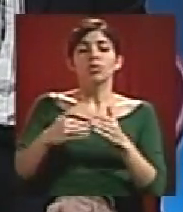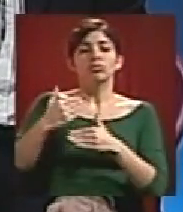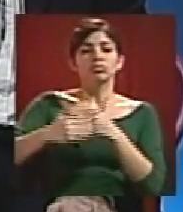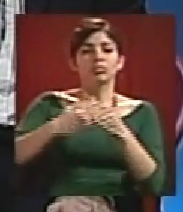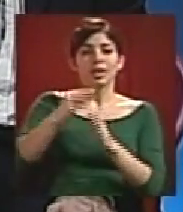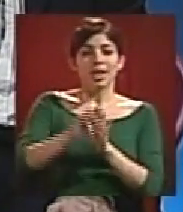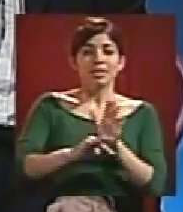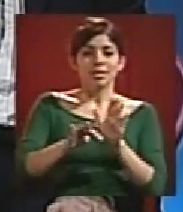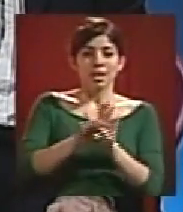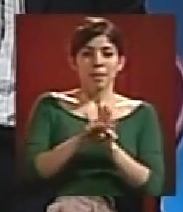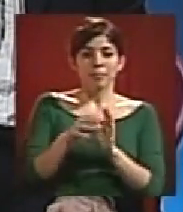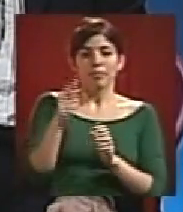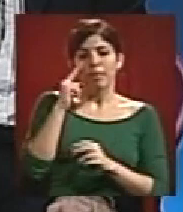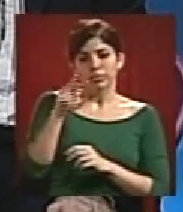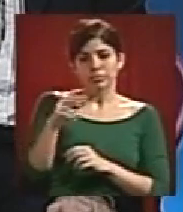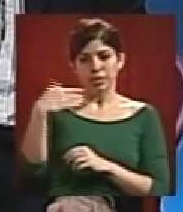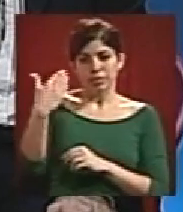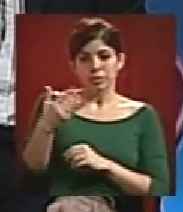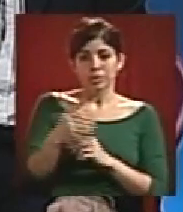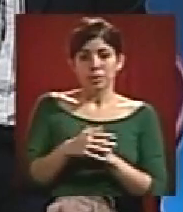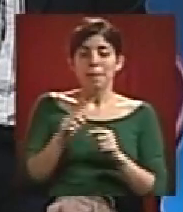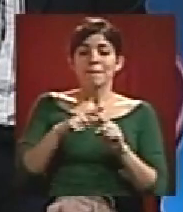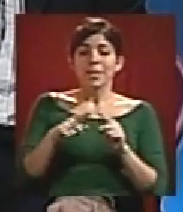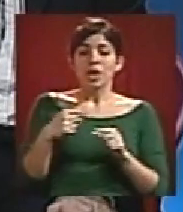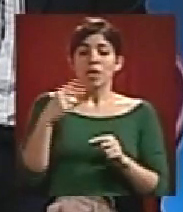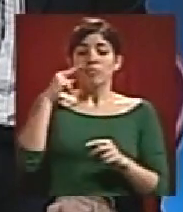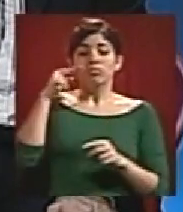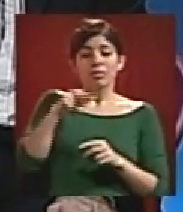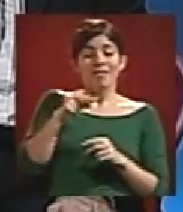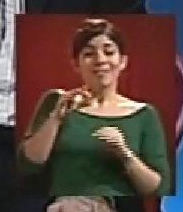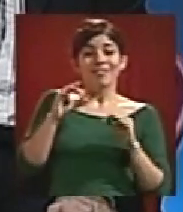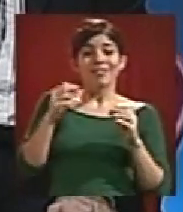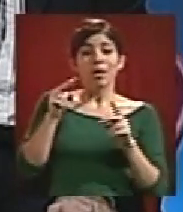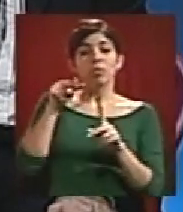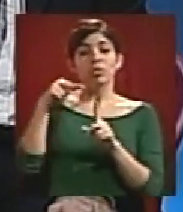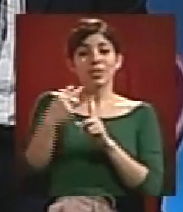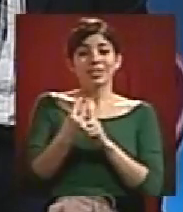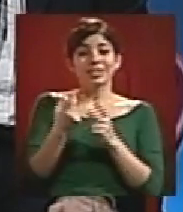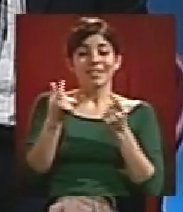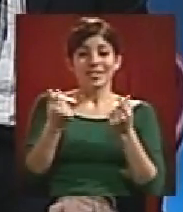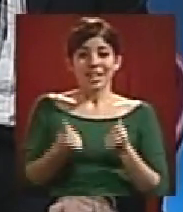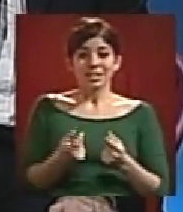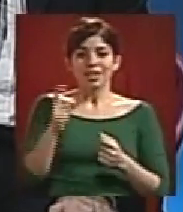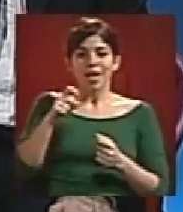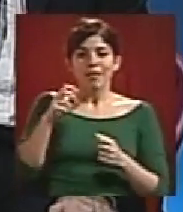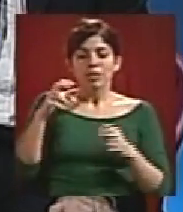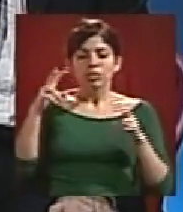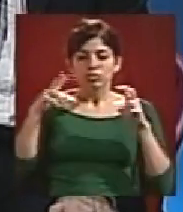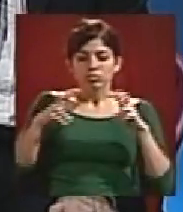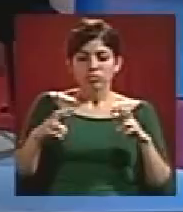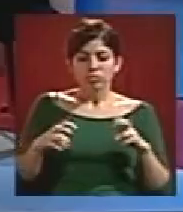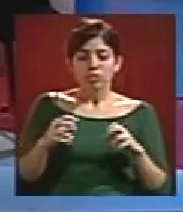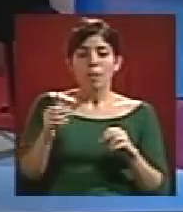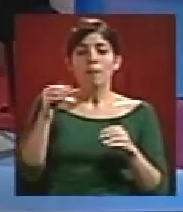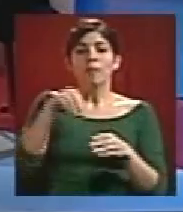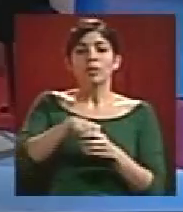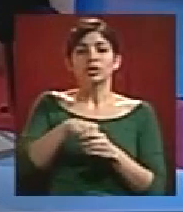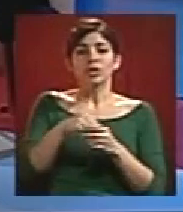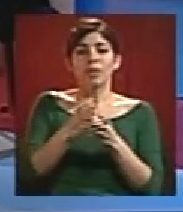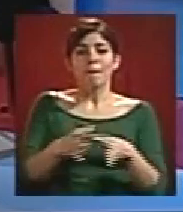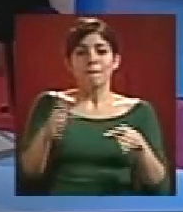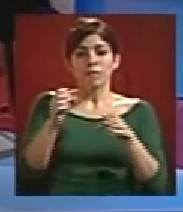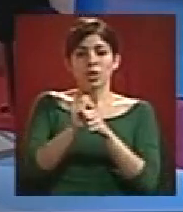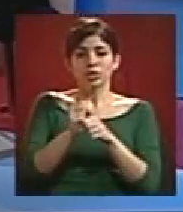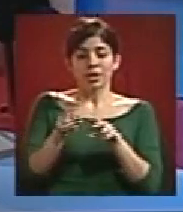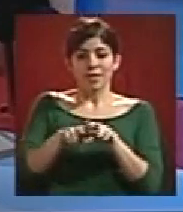vista financiero, la tarea sería valorar esa relación, especialmente de puestos de bolsa con algunos bancos de inversión en Estados